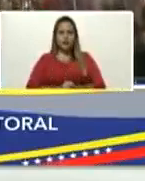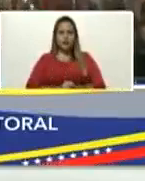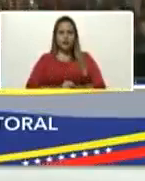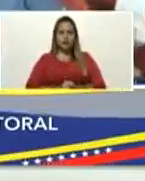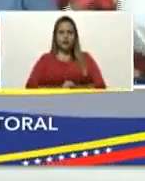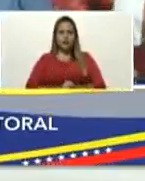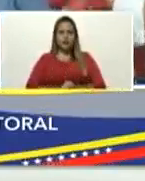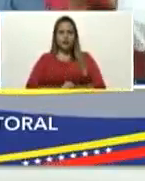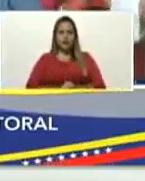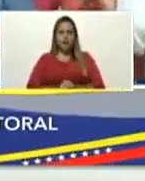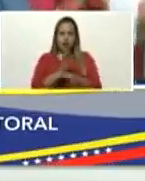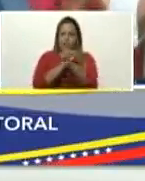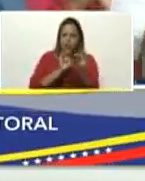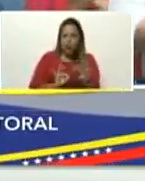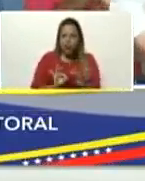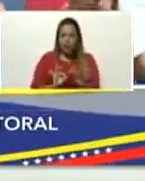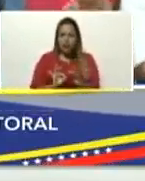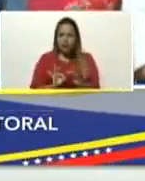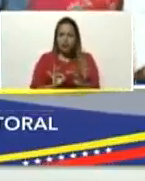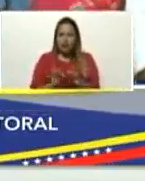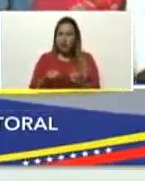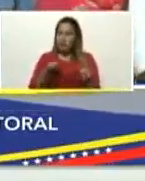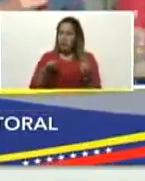la forma de manipular